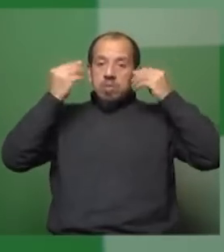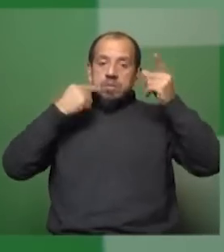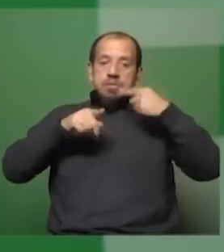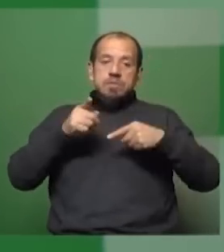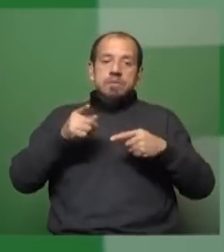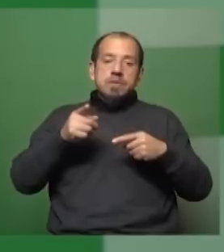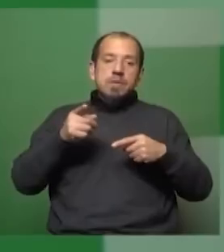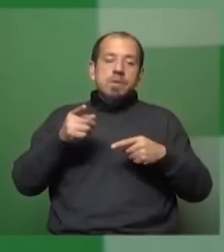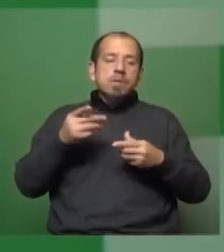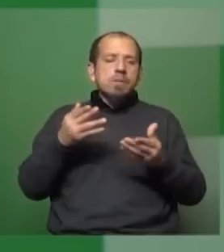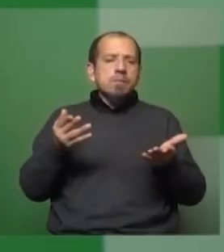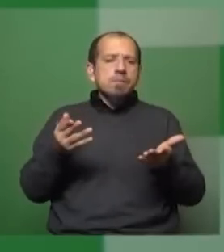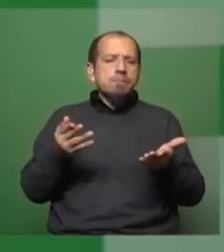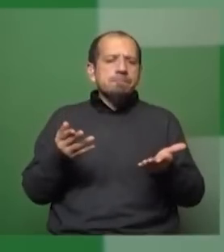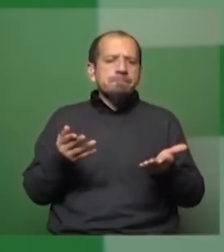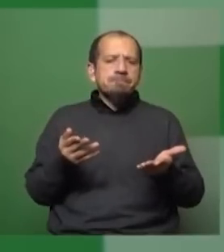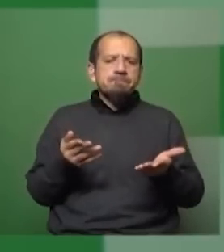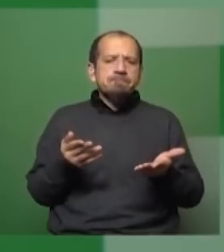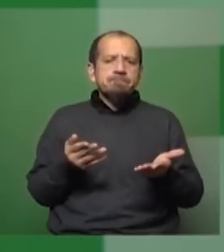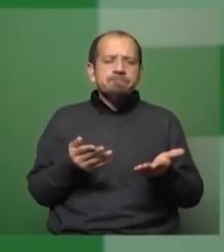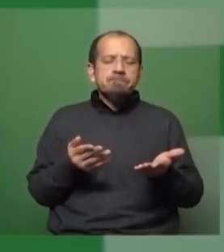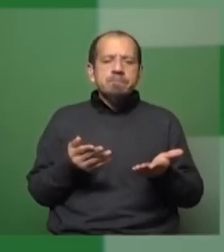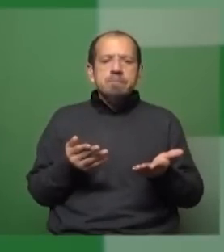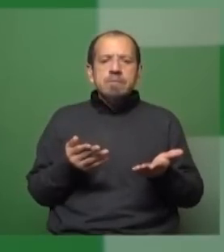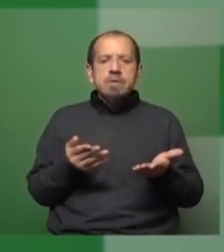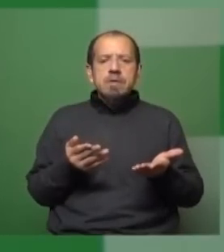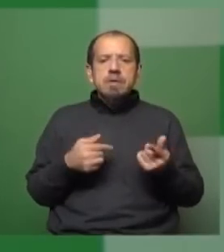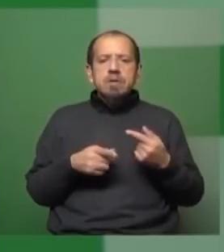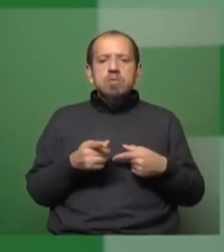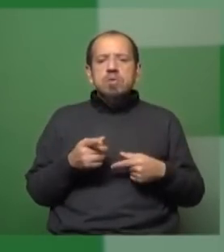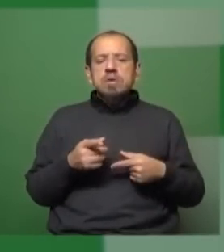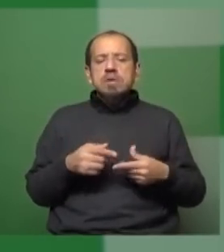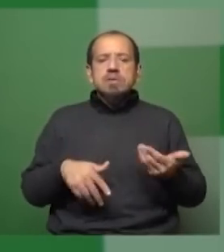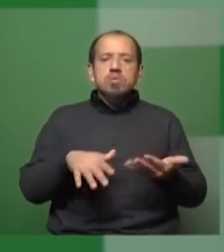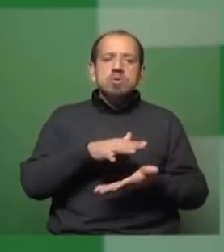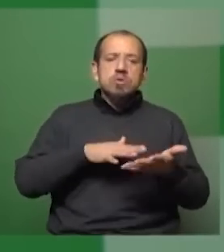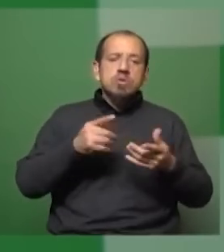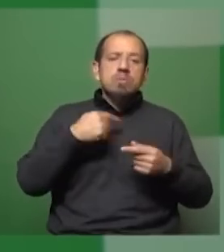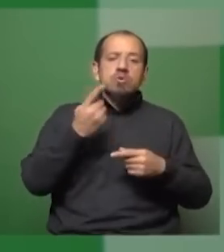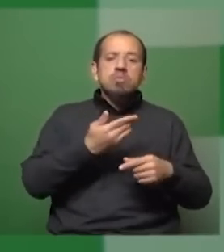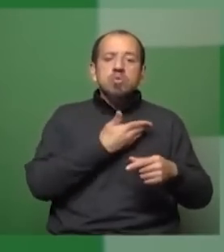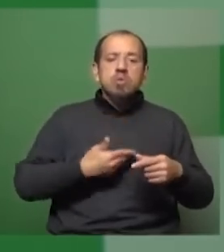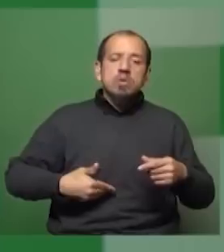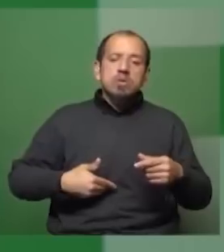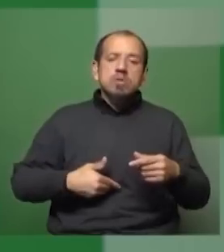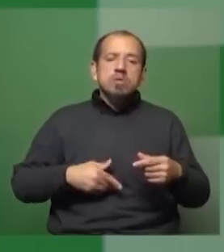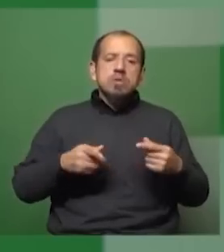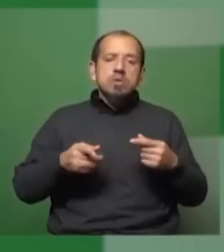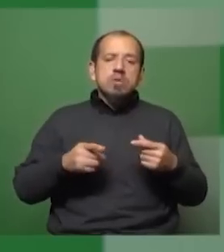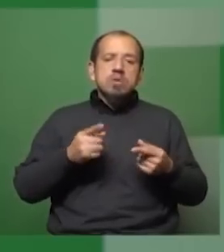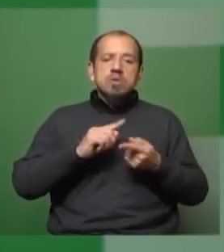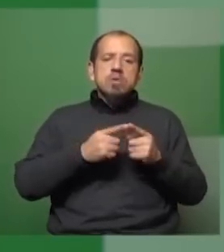va a ser una gran este situación que va a tener que resolver el próximo gobierno con mucho relacionamiento